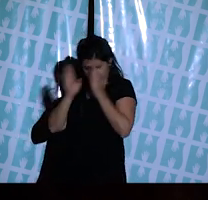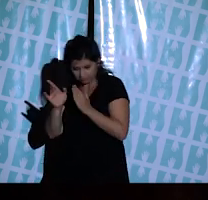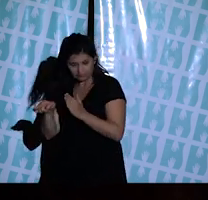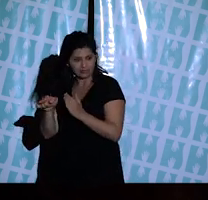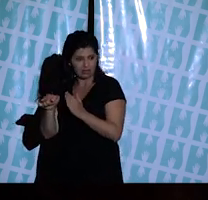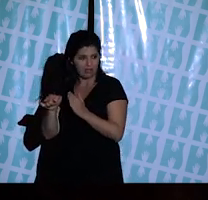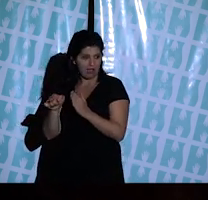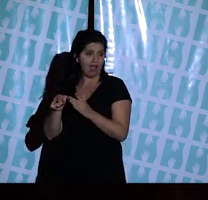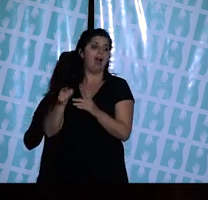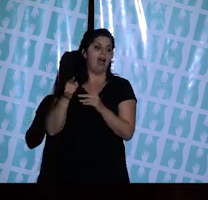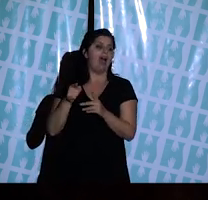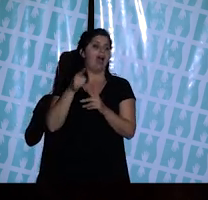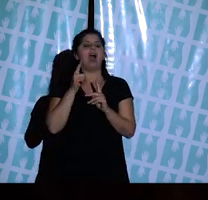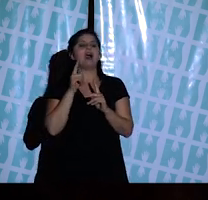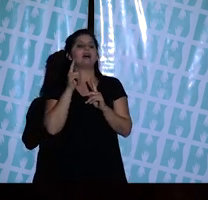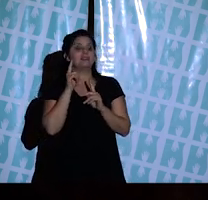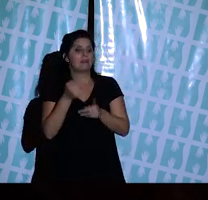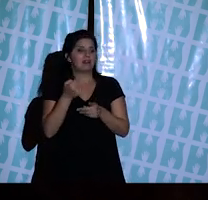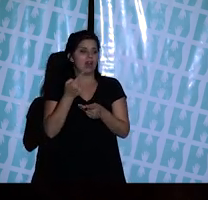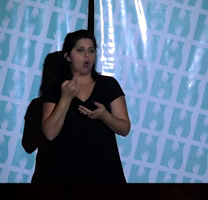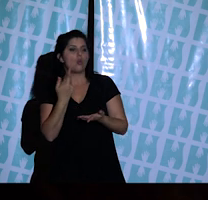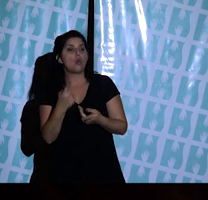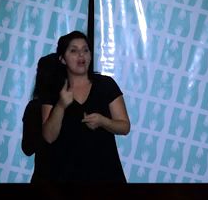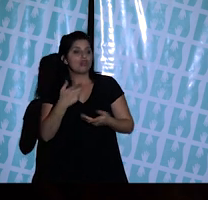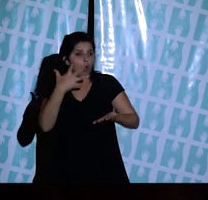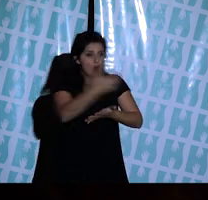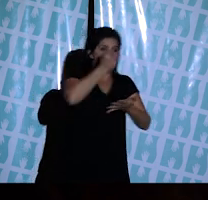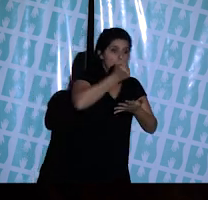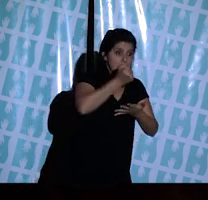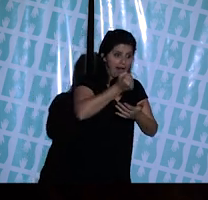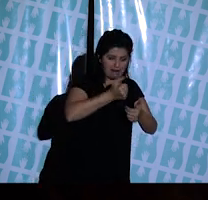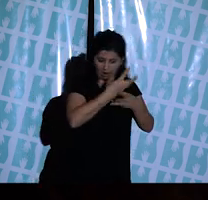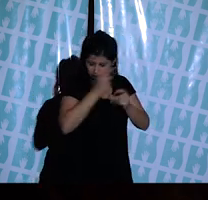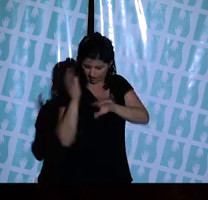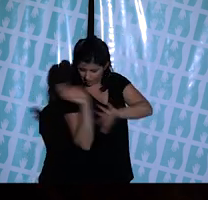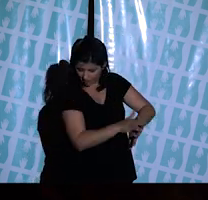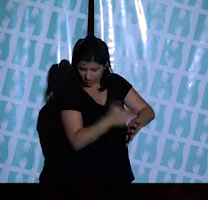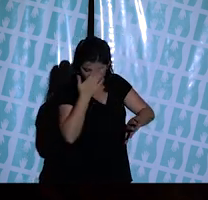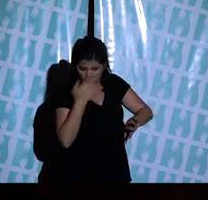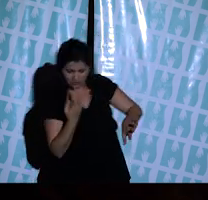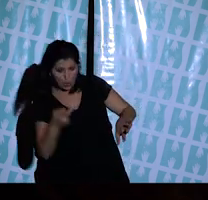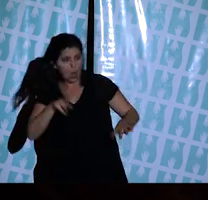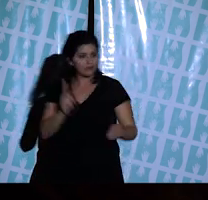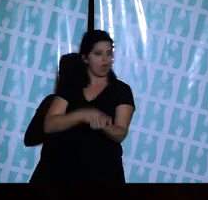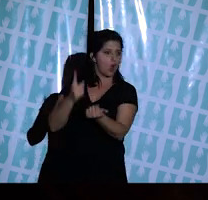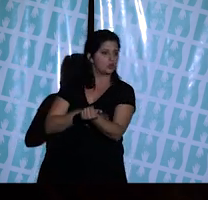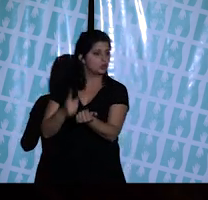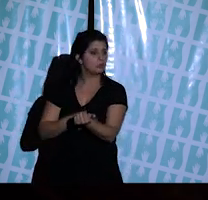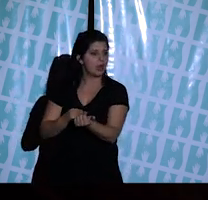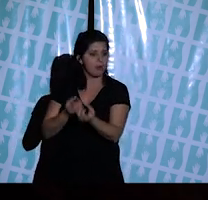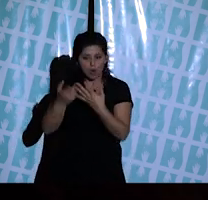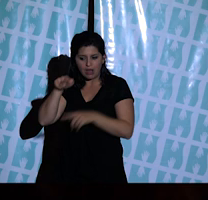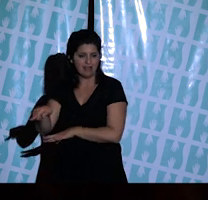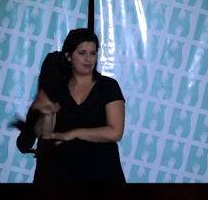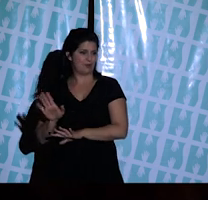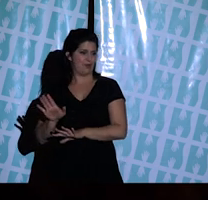como va a ver en una investigación después, son por esto. Empieza con esto o a las dos cosas, y